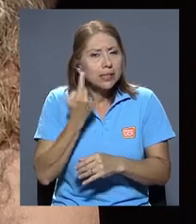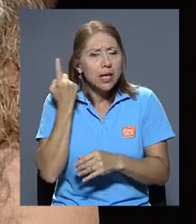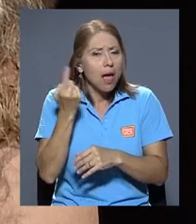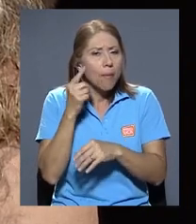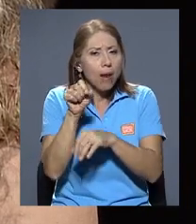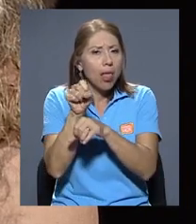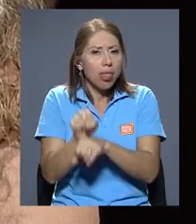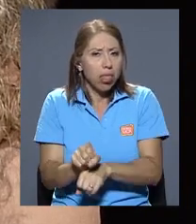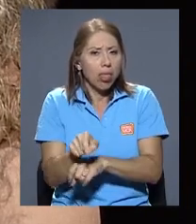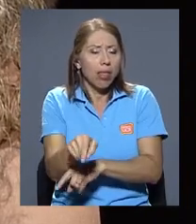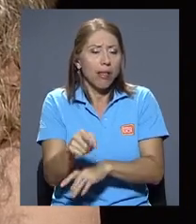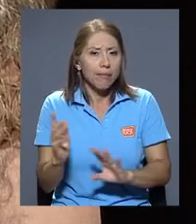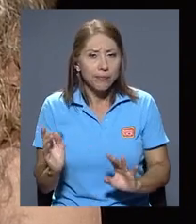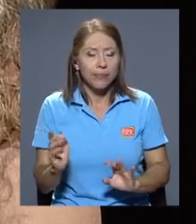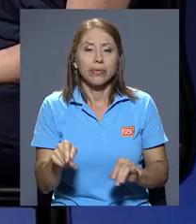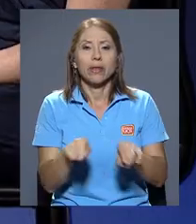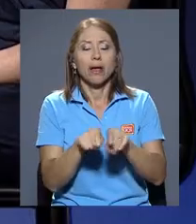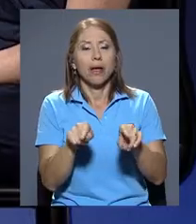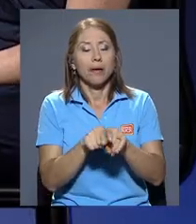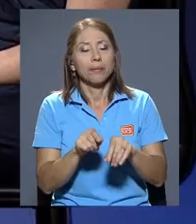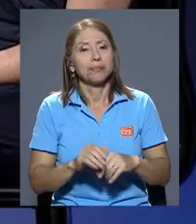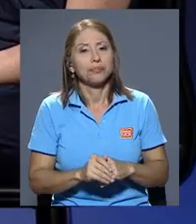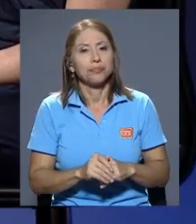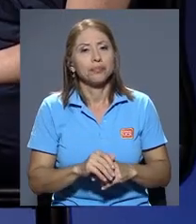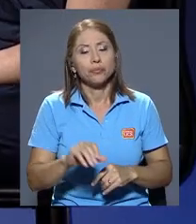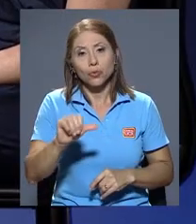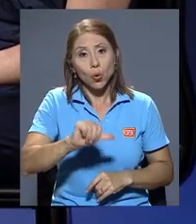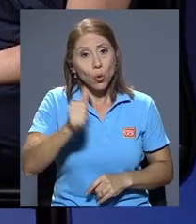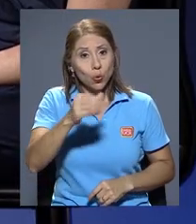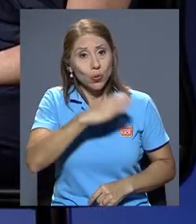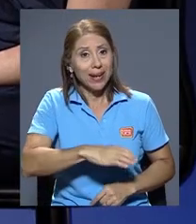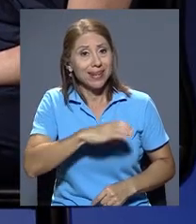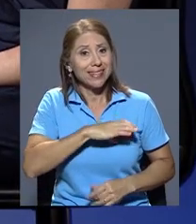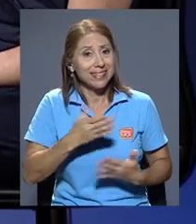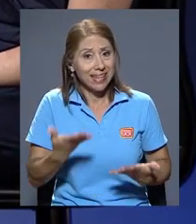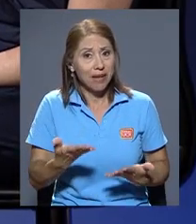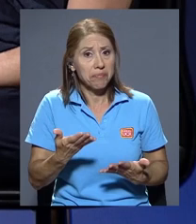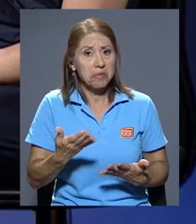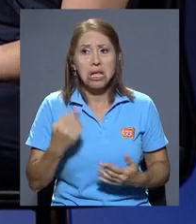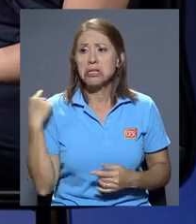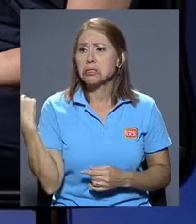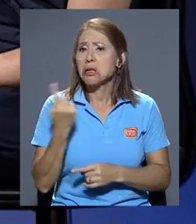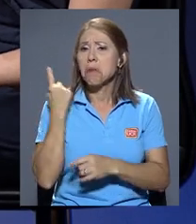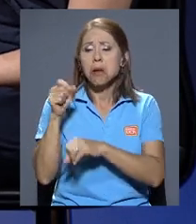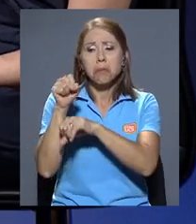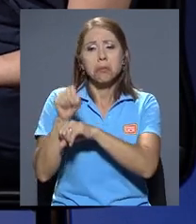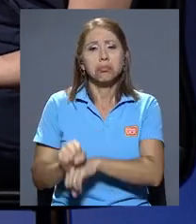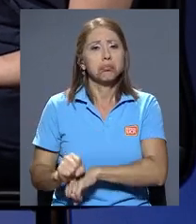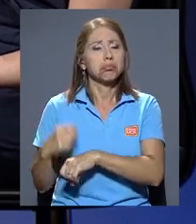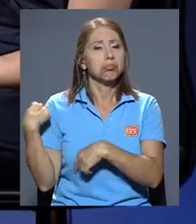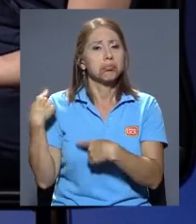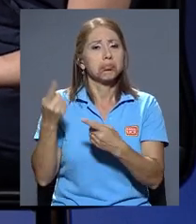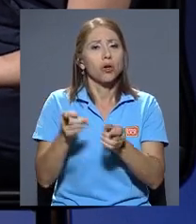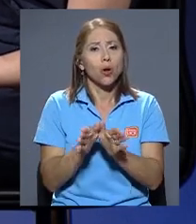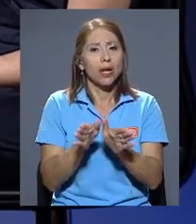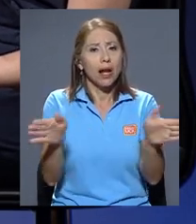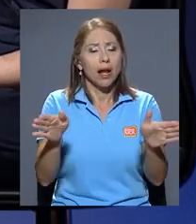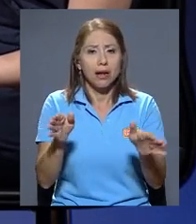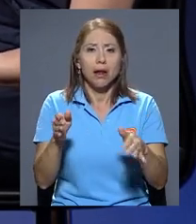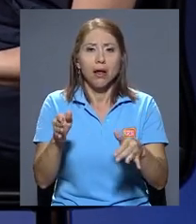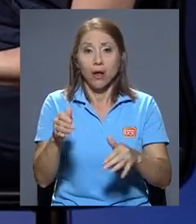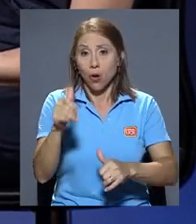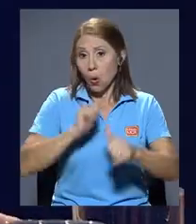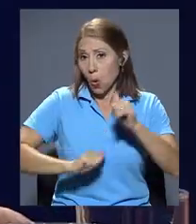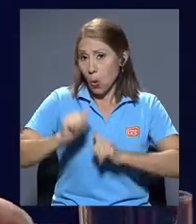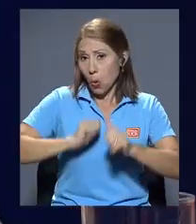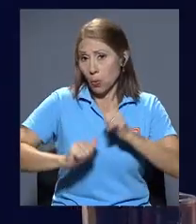elemento que se ha resaltado es que las obras, por lo general, cuando tratan sobre temas